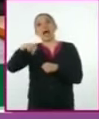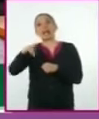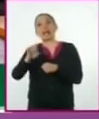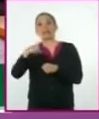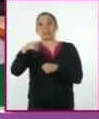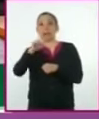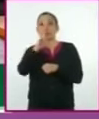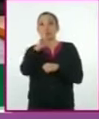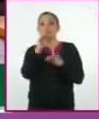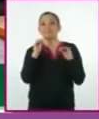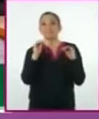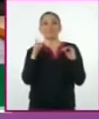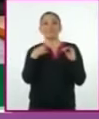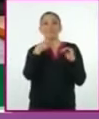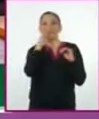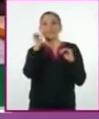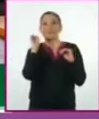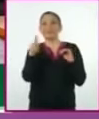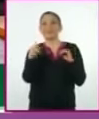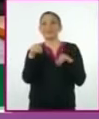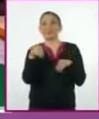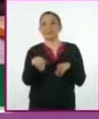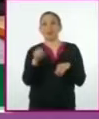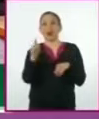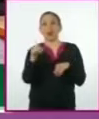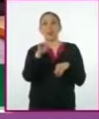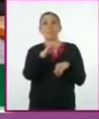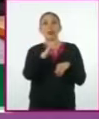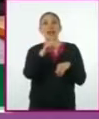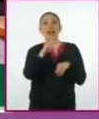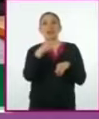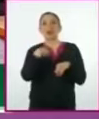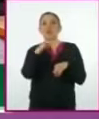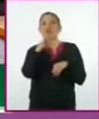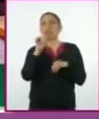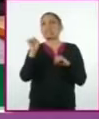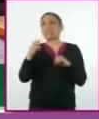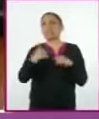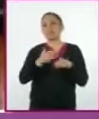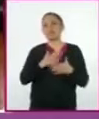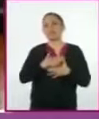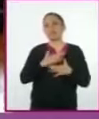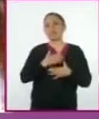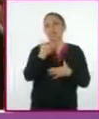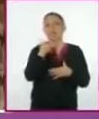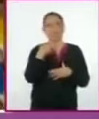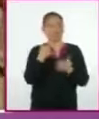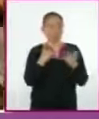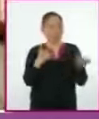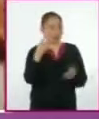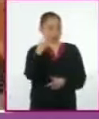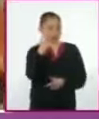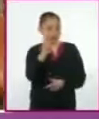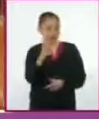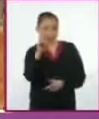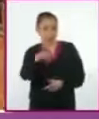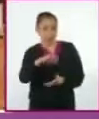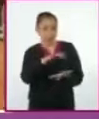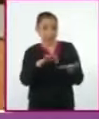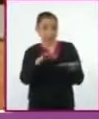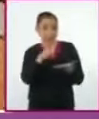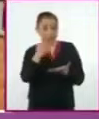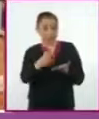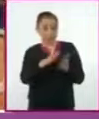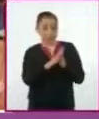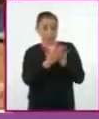no decepcionar a aquel hombre, Vargas Llosa decidió mentir sobre su identidad. ¡Qué anécdota! Sin duda voy a leer estos